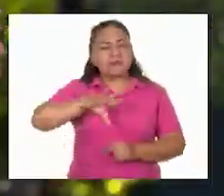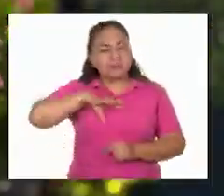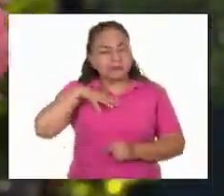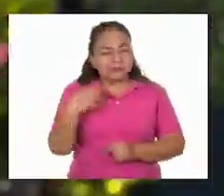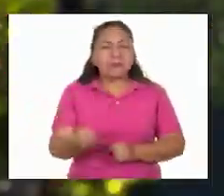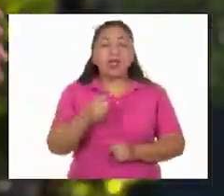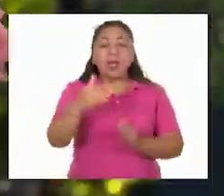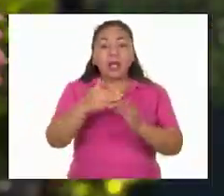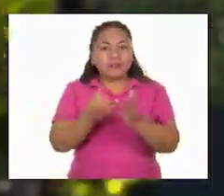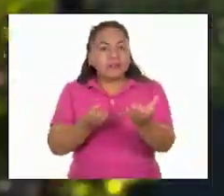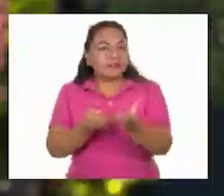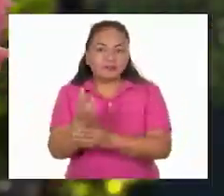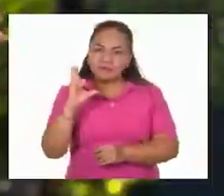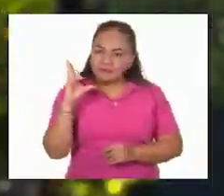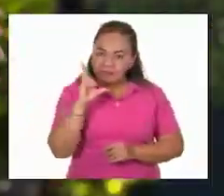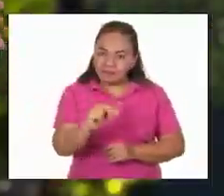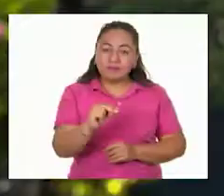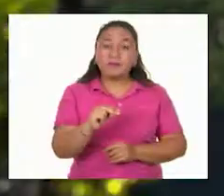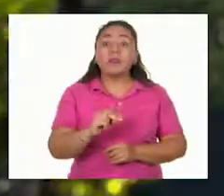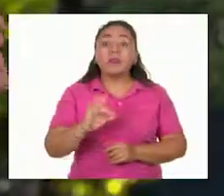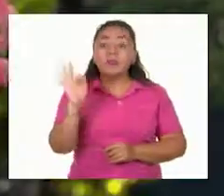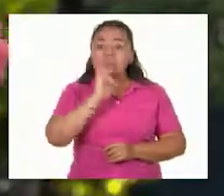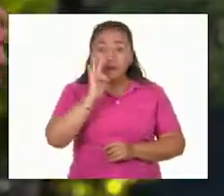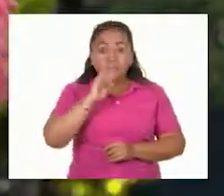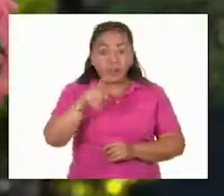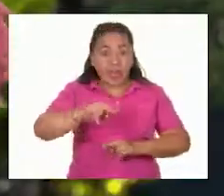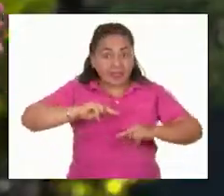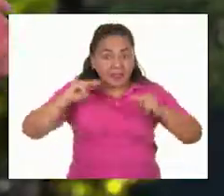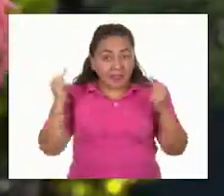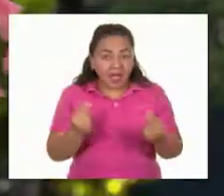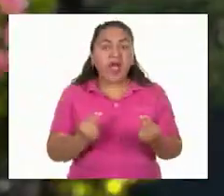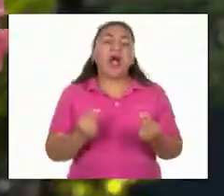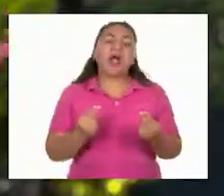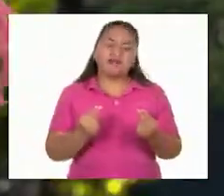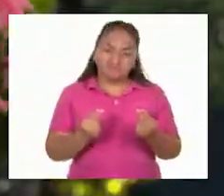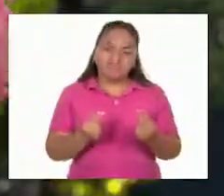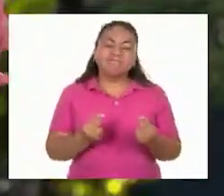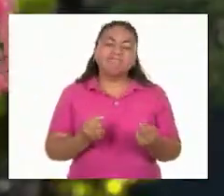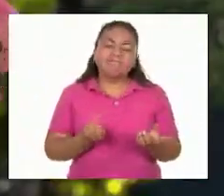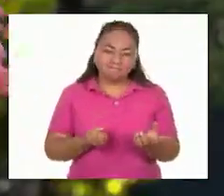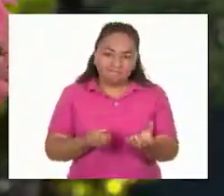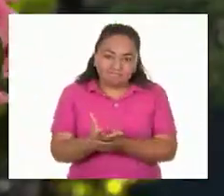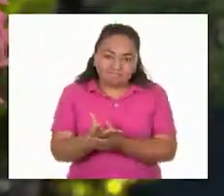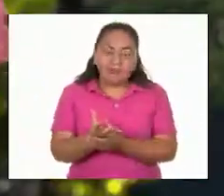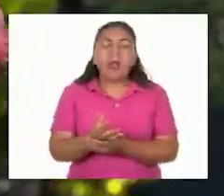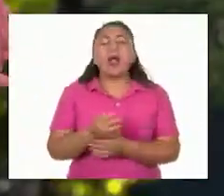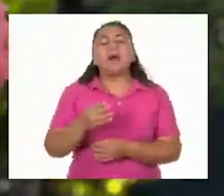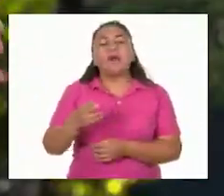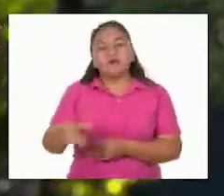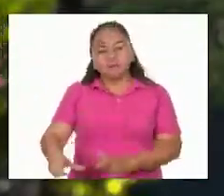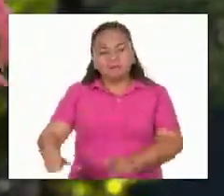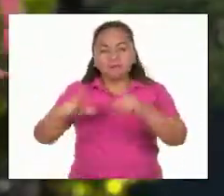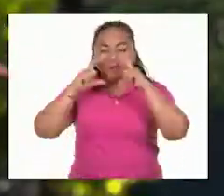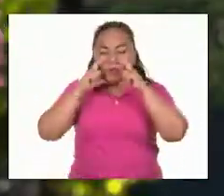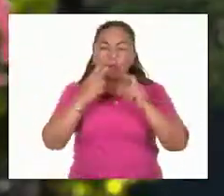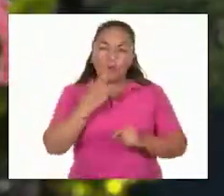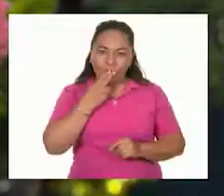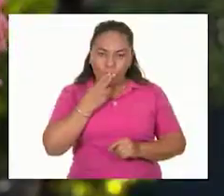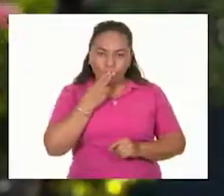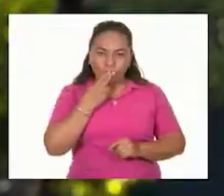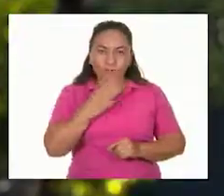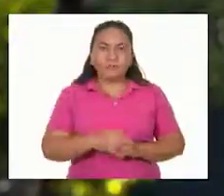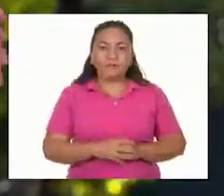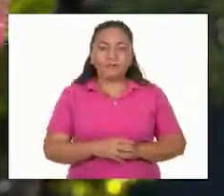no salir de casa a menos que sea muy necesario. Si lo haces, utiliza el